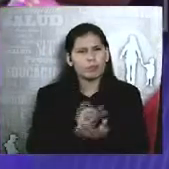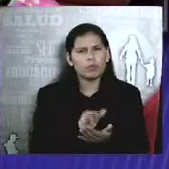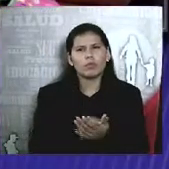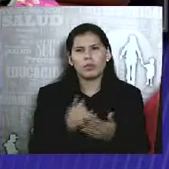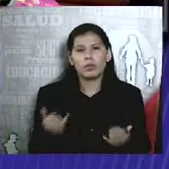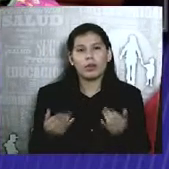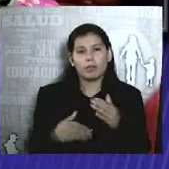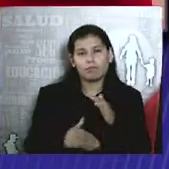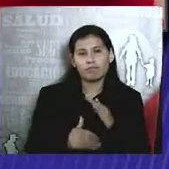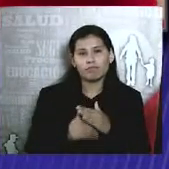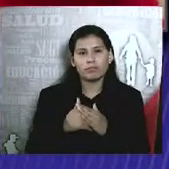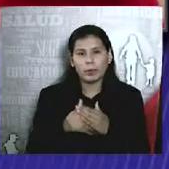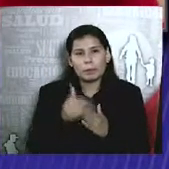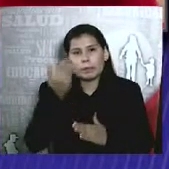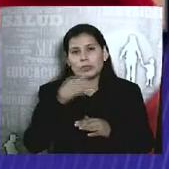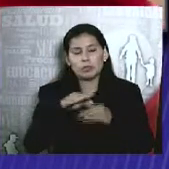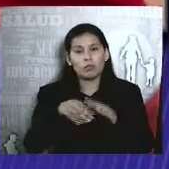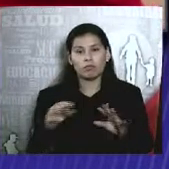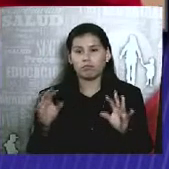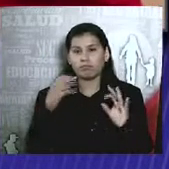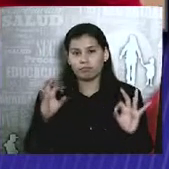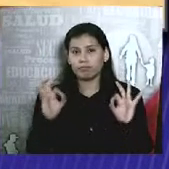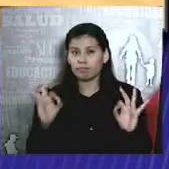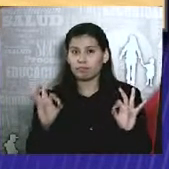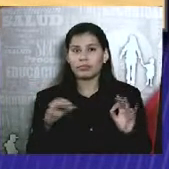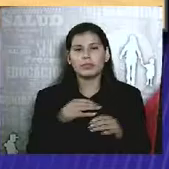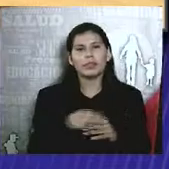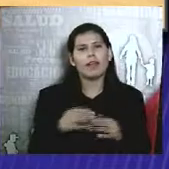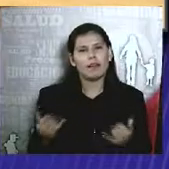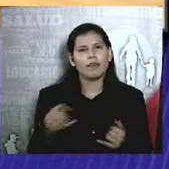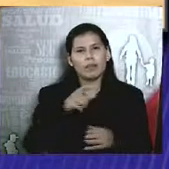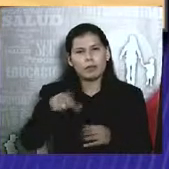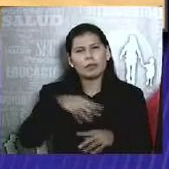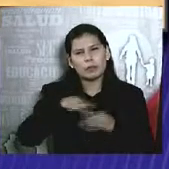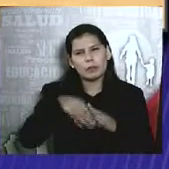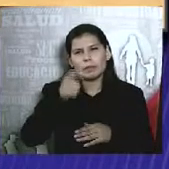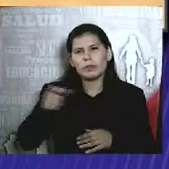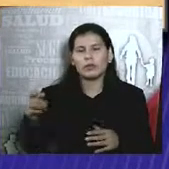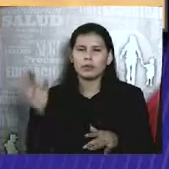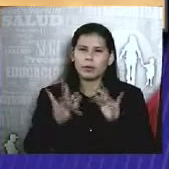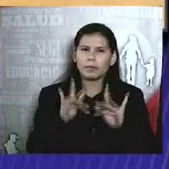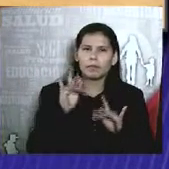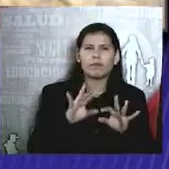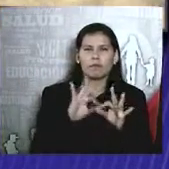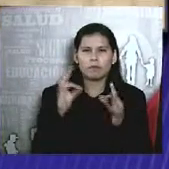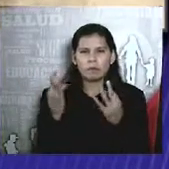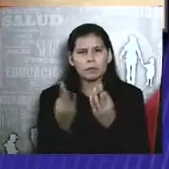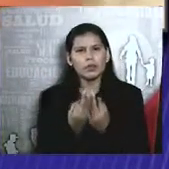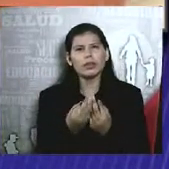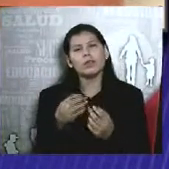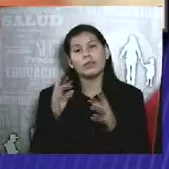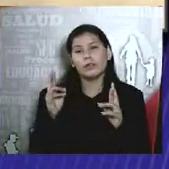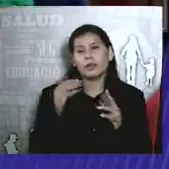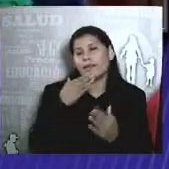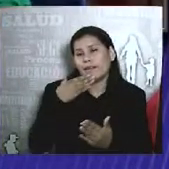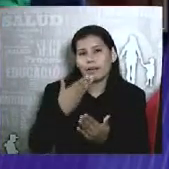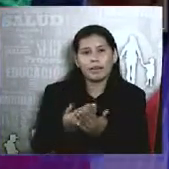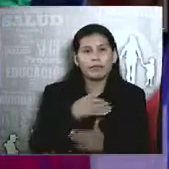hecho. A los participantes del proceso de reintegración, a sus familias, definitivamente decirles